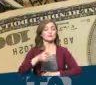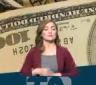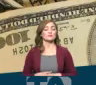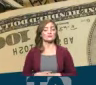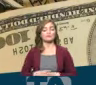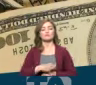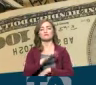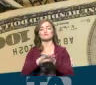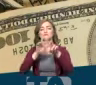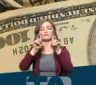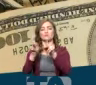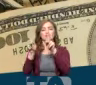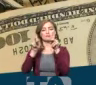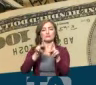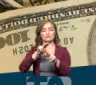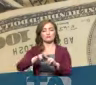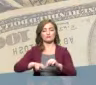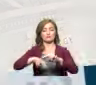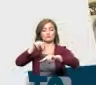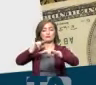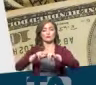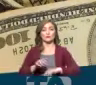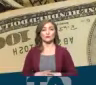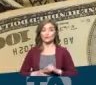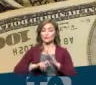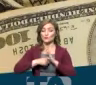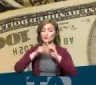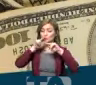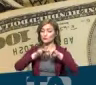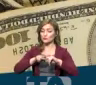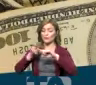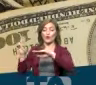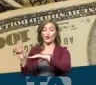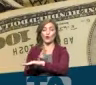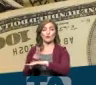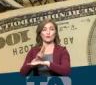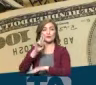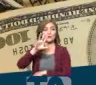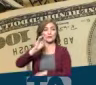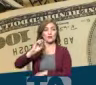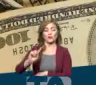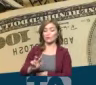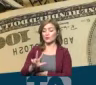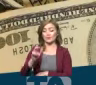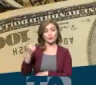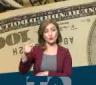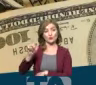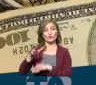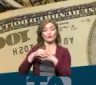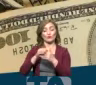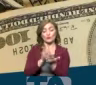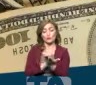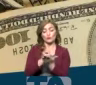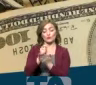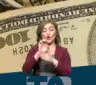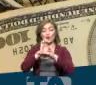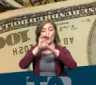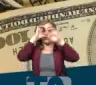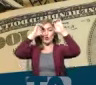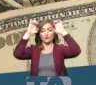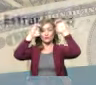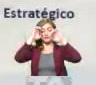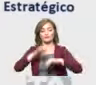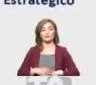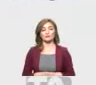públicas sobre el plan Yo Reconstruyo. La Contraloría revisó la utilización de 30,3 millones de dólares de los gastos de Ecuador